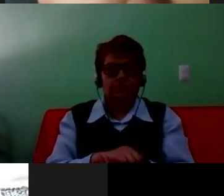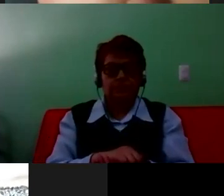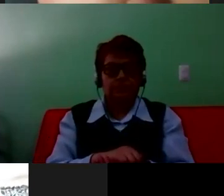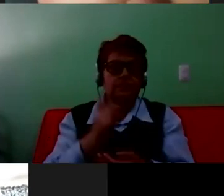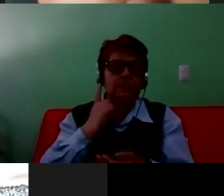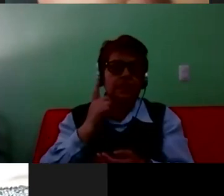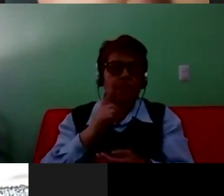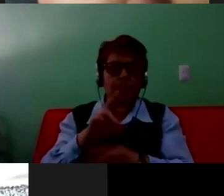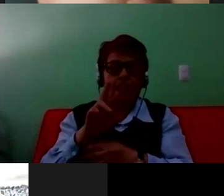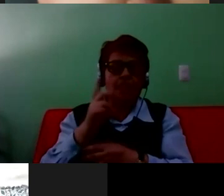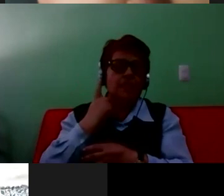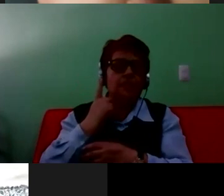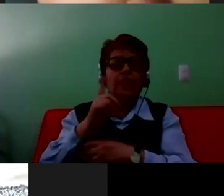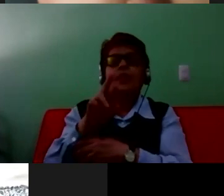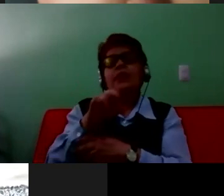Diputado Ricardo Fuentes.